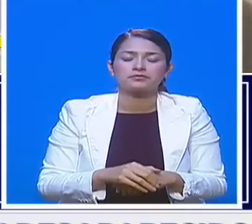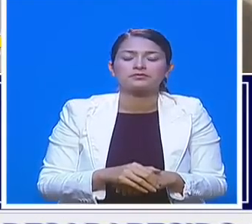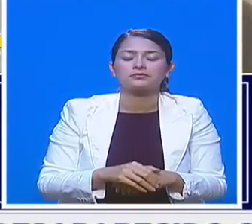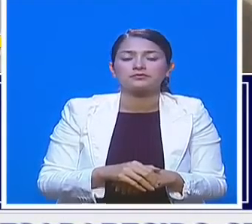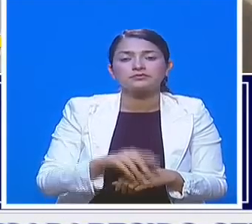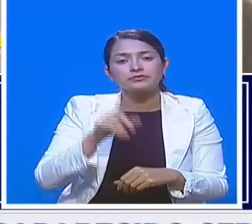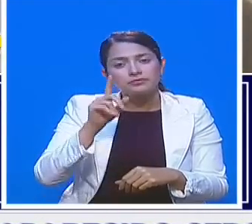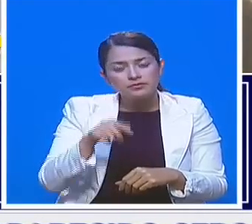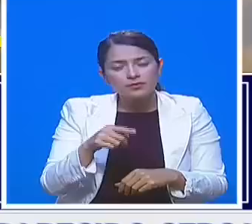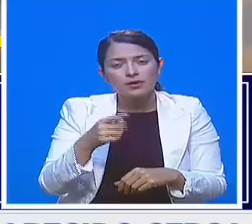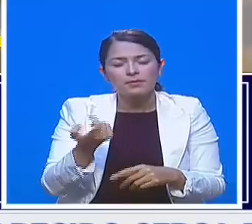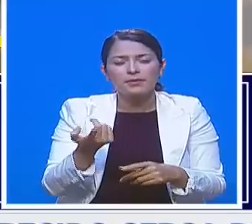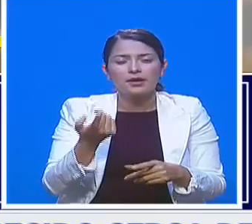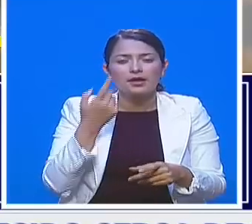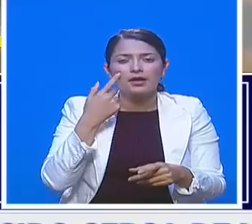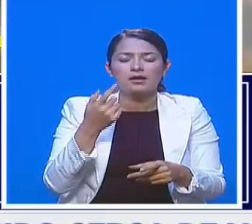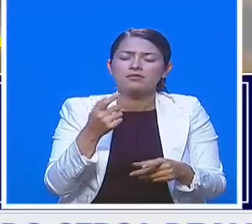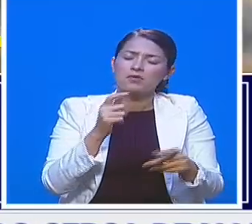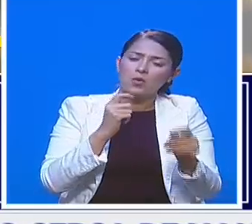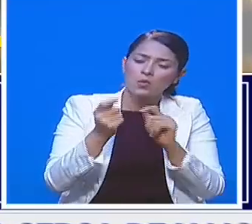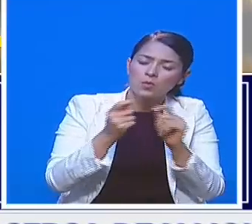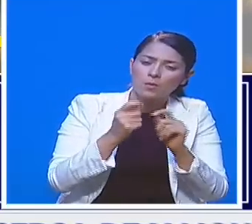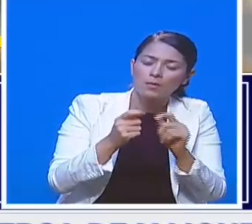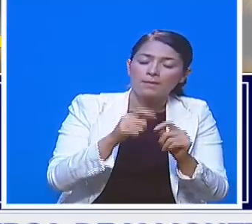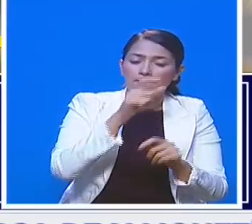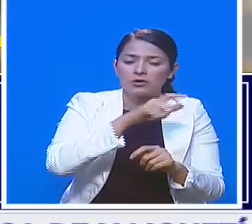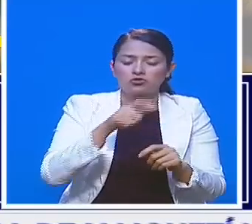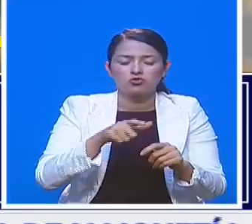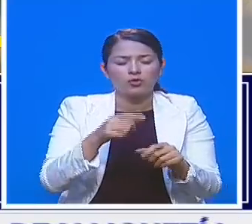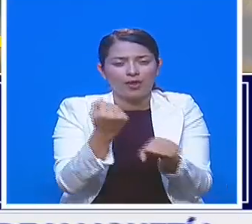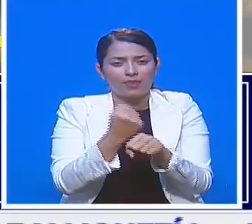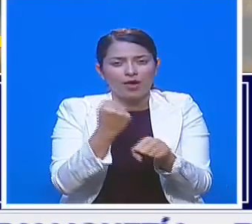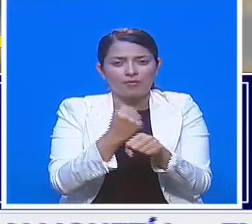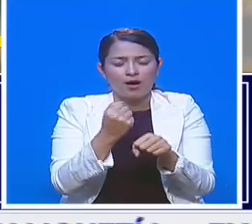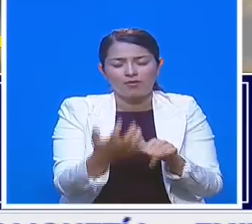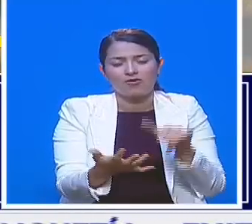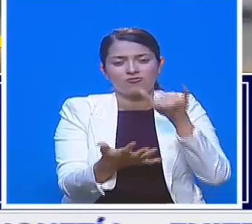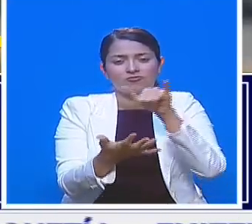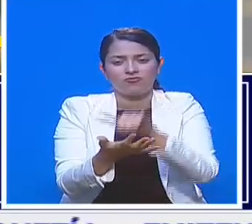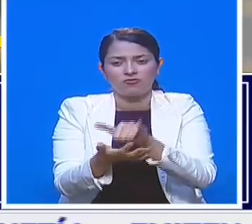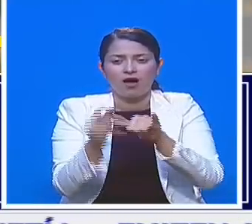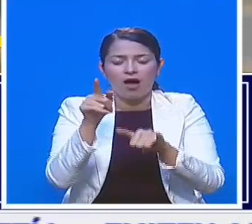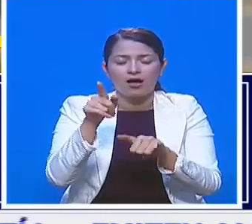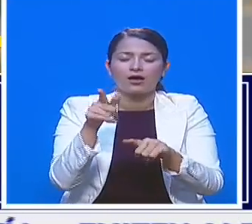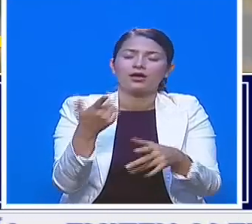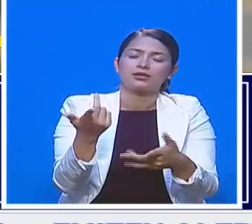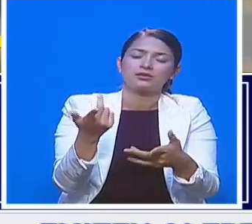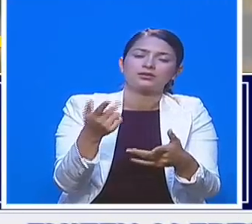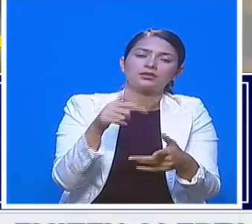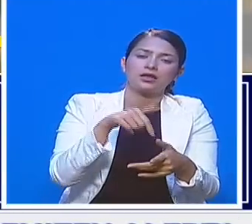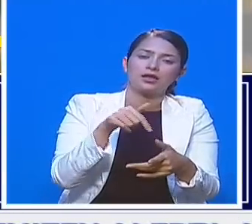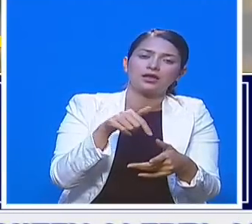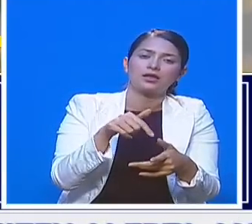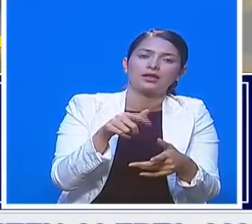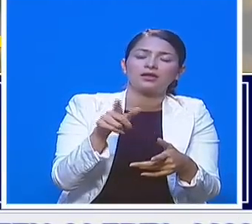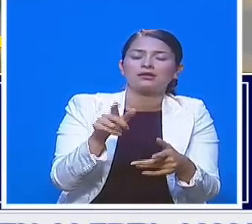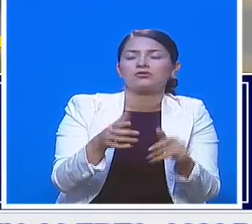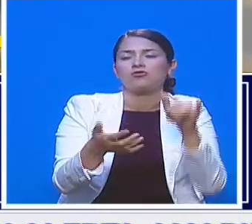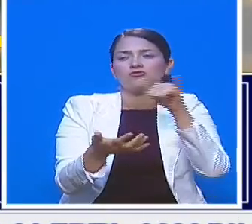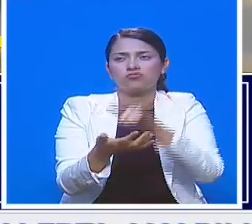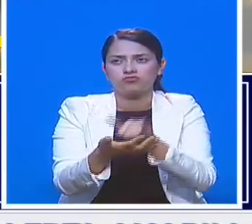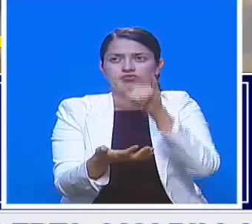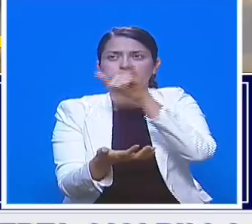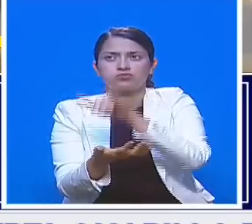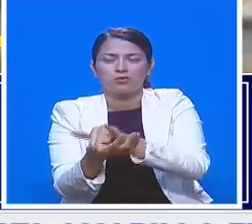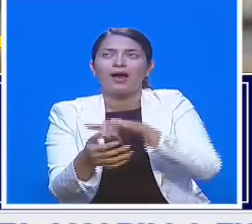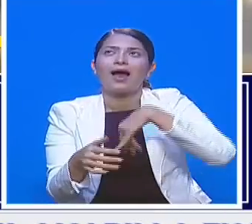con representantes y trabajadores de las aerolíneas que prestaban los servicios a estas escalas para